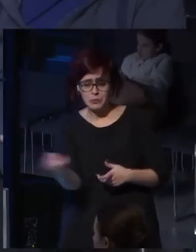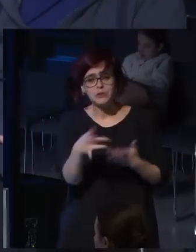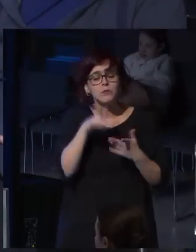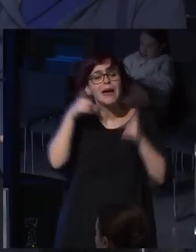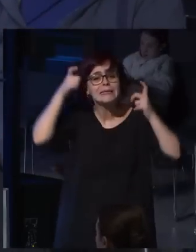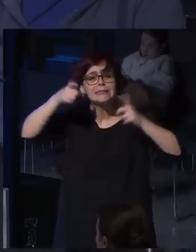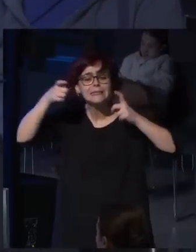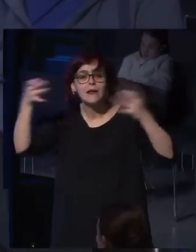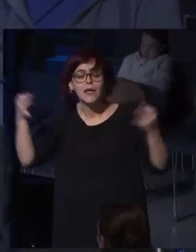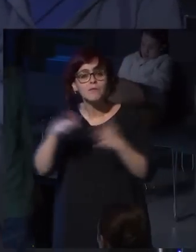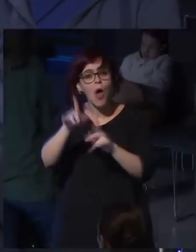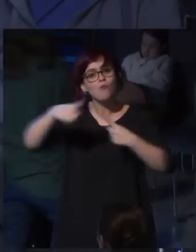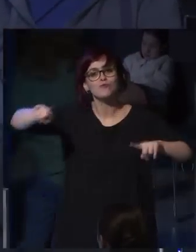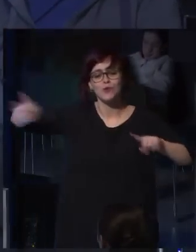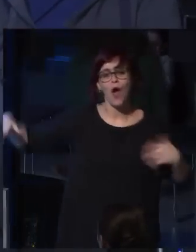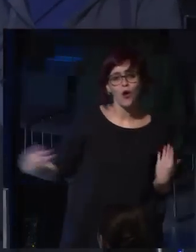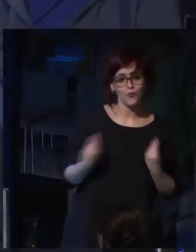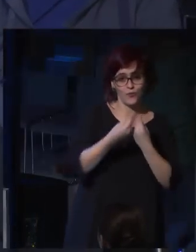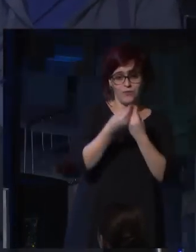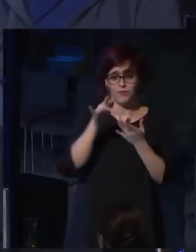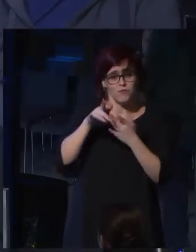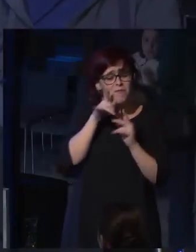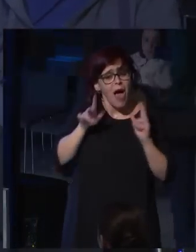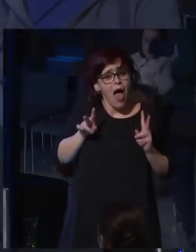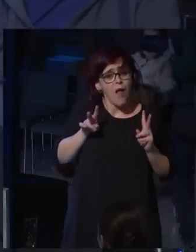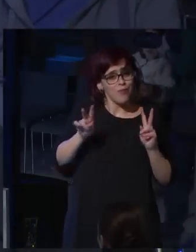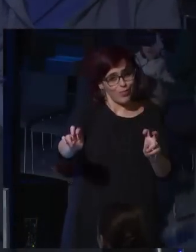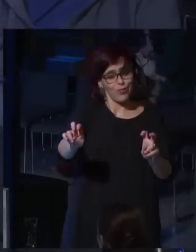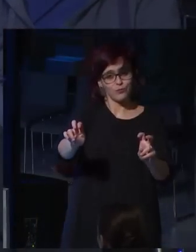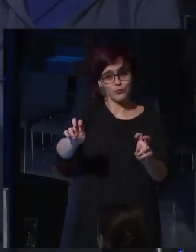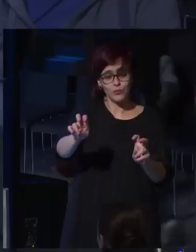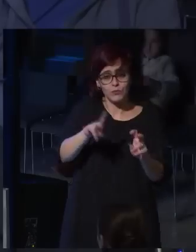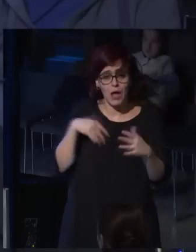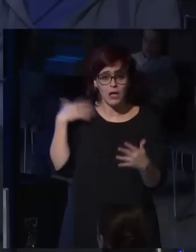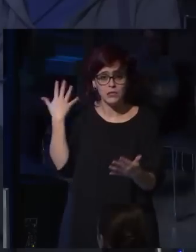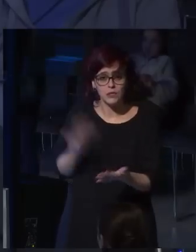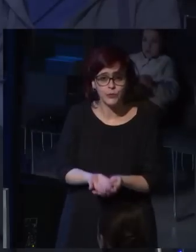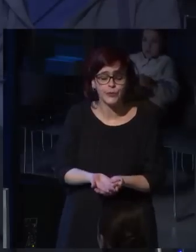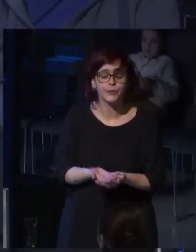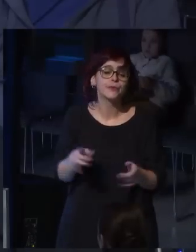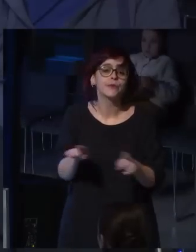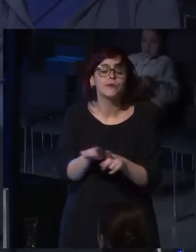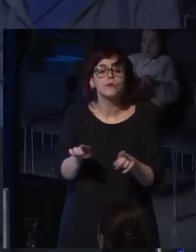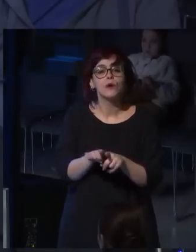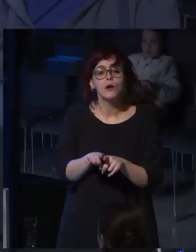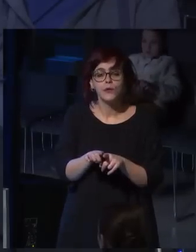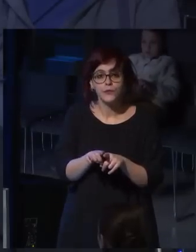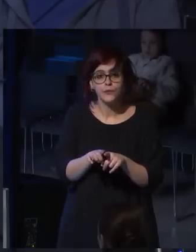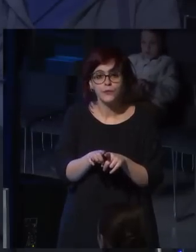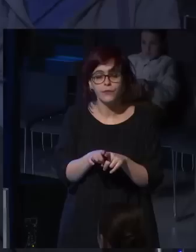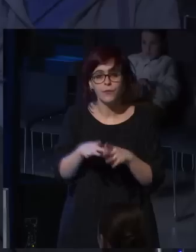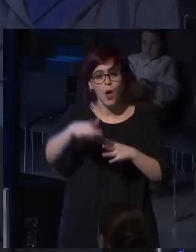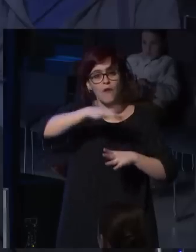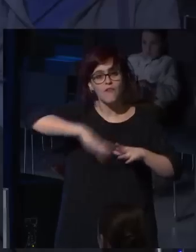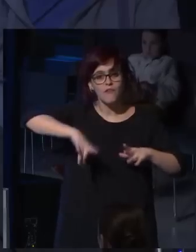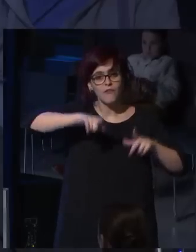es que la música nos acompañe, ¿no? Ya desde casi el principio ya hay como una especie de